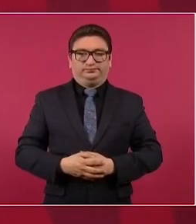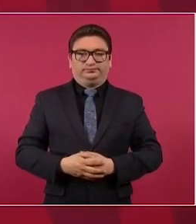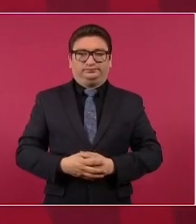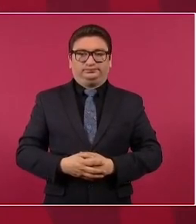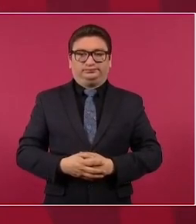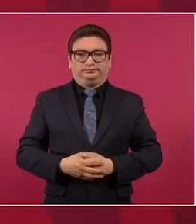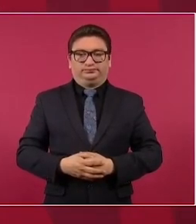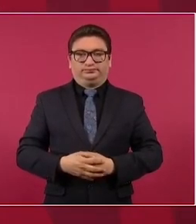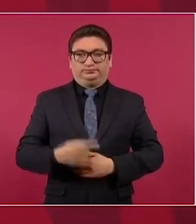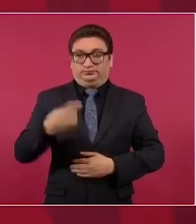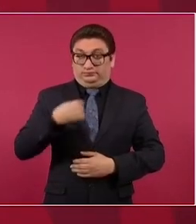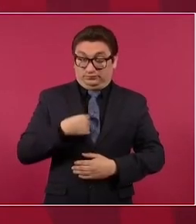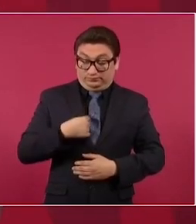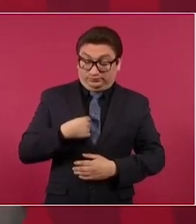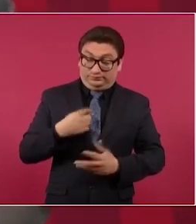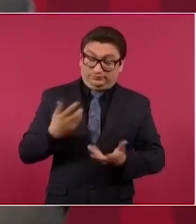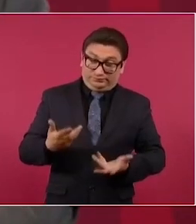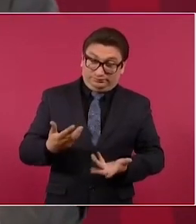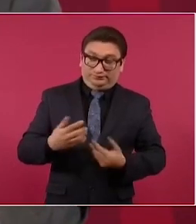En mi caso,